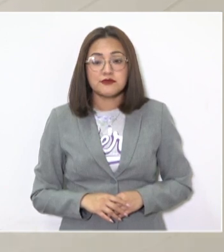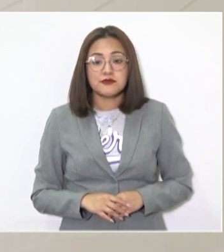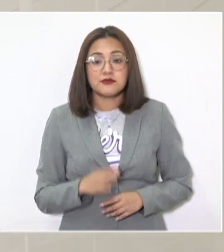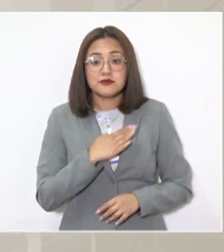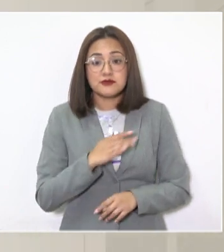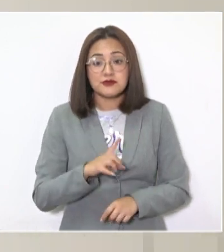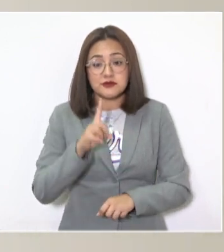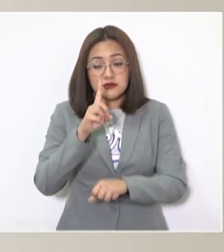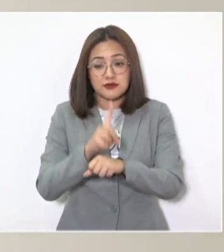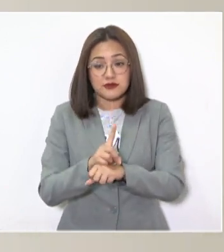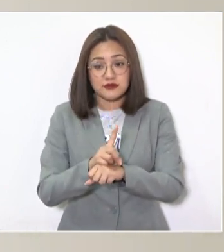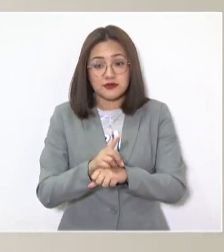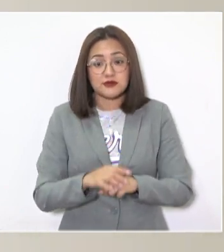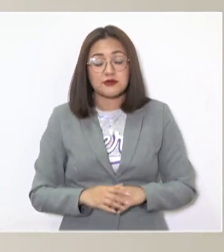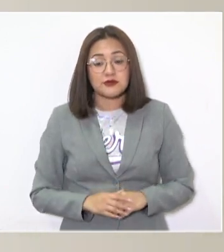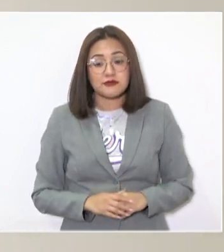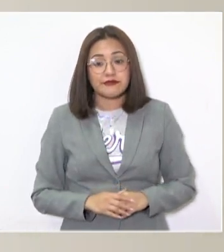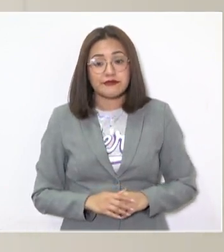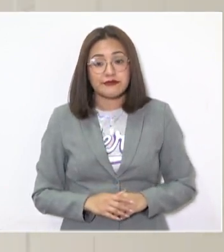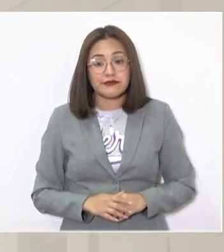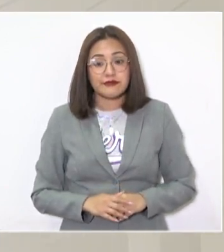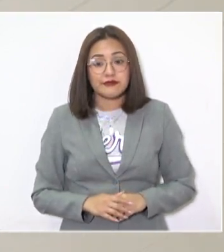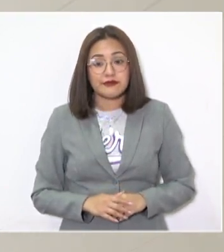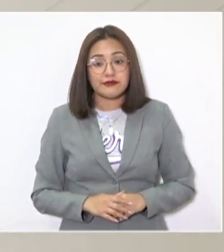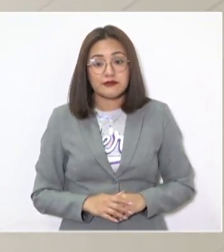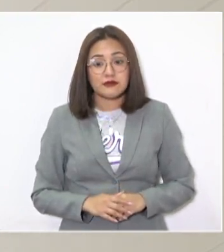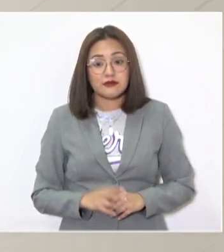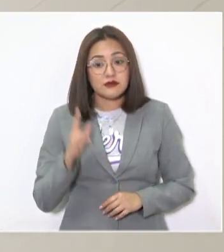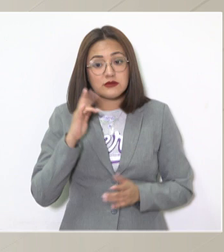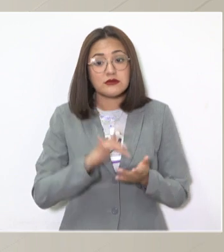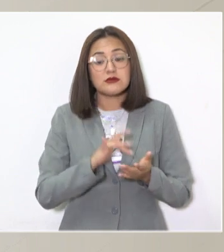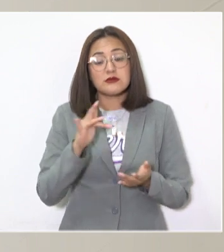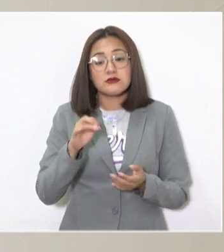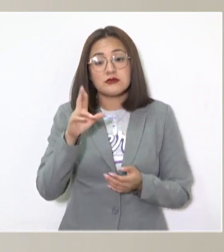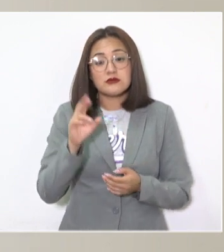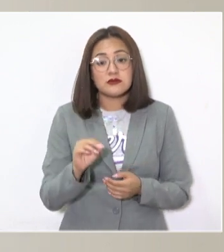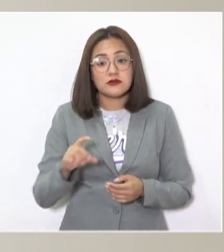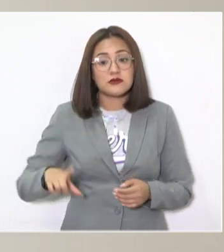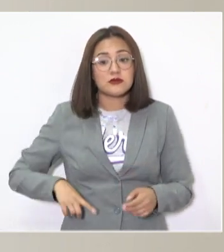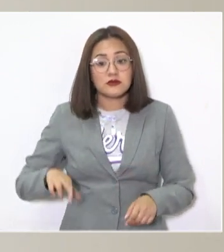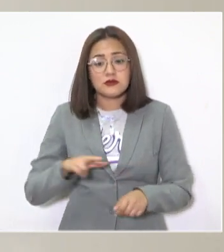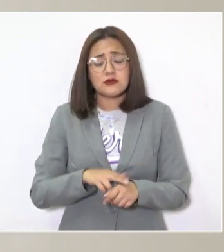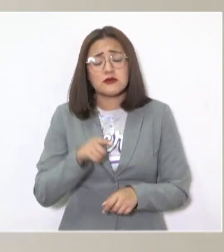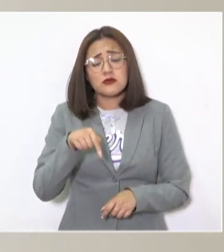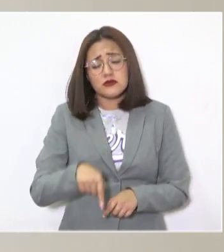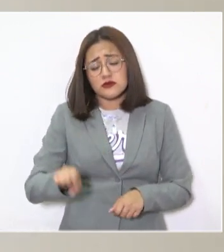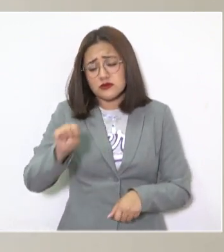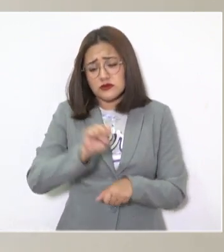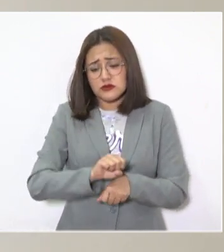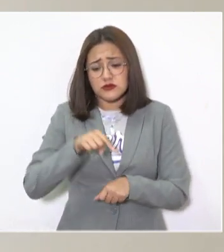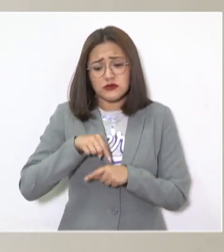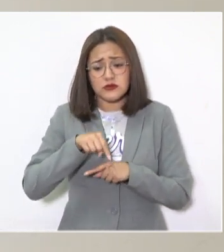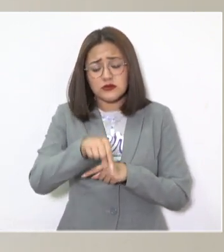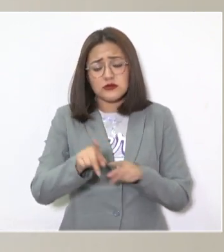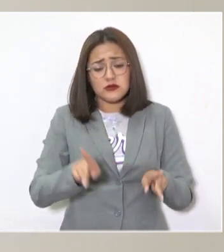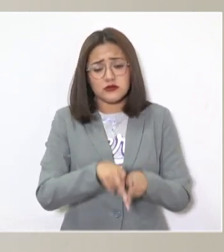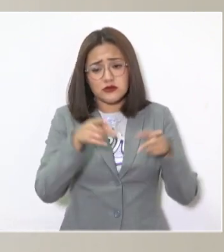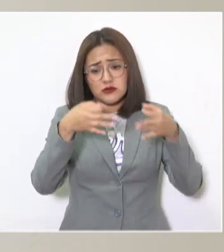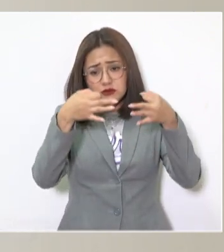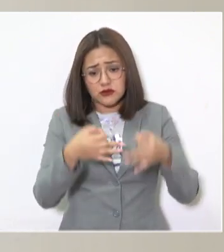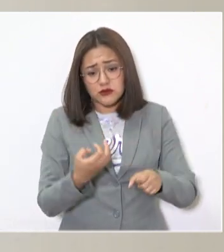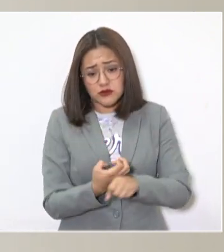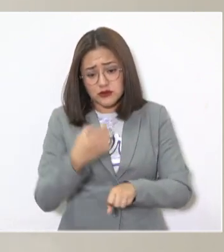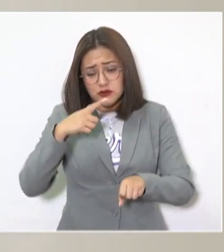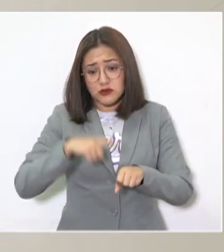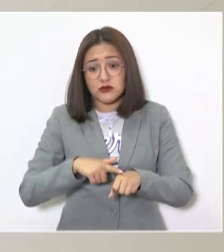Buenos días. Adelante. Sí, buenos días. Gracias, Vero. Gobernador, esta semana en el periódico oficial del Estado